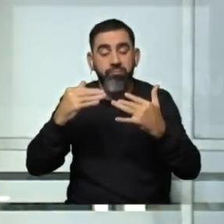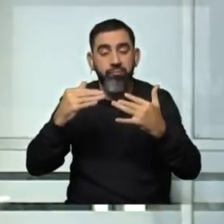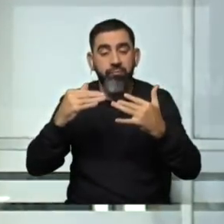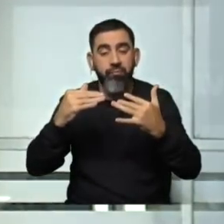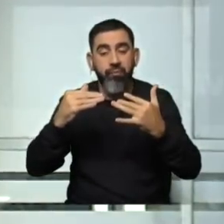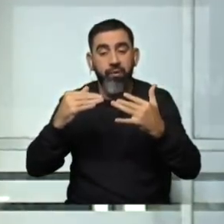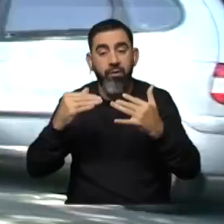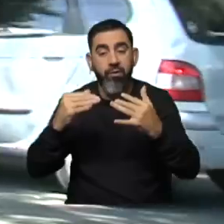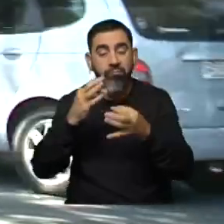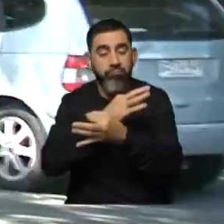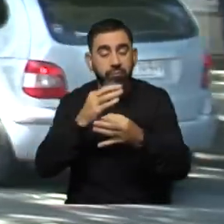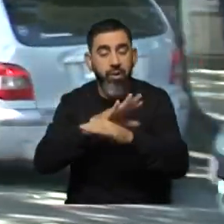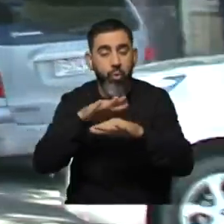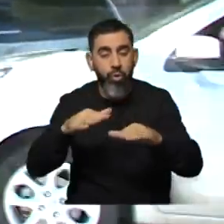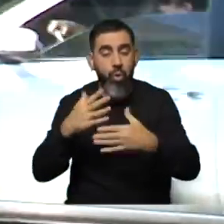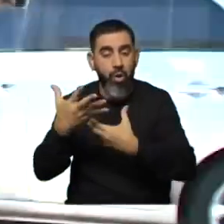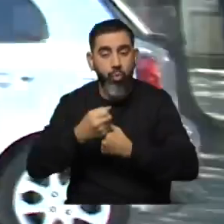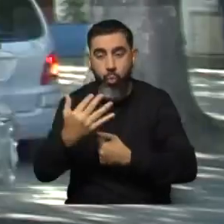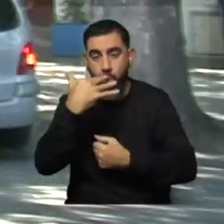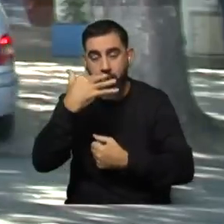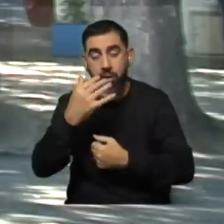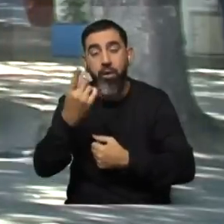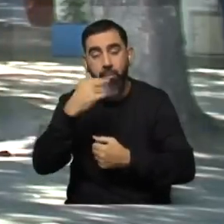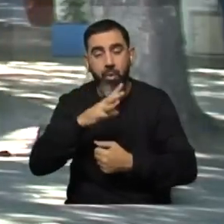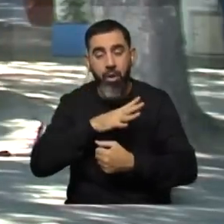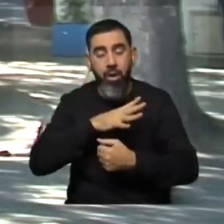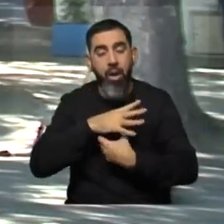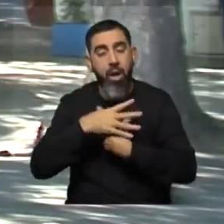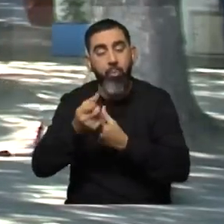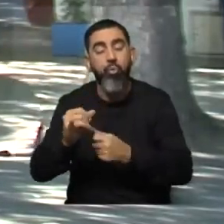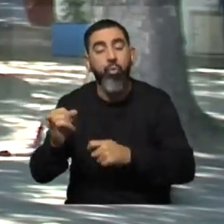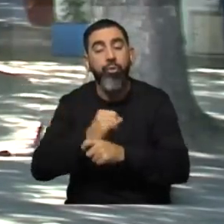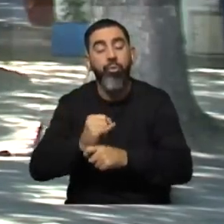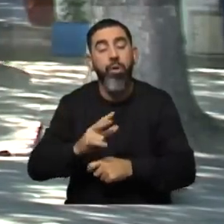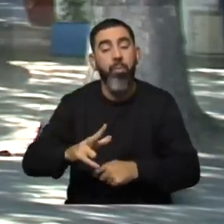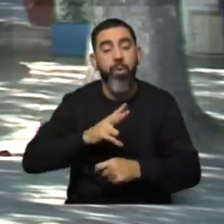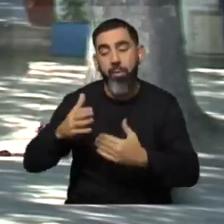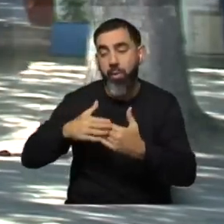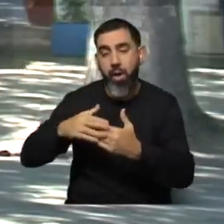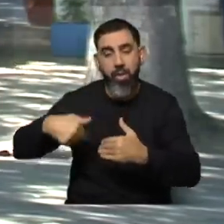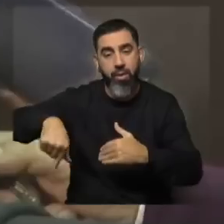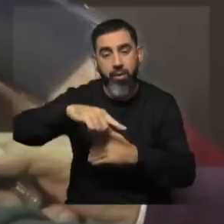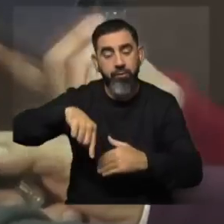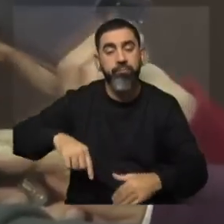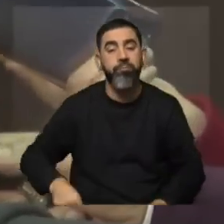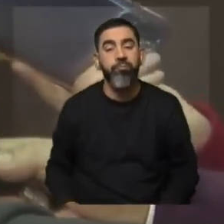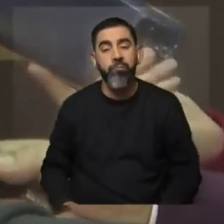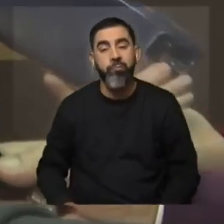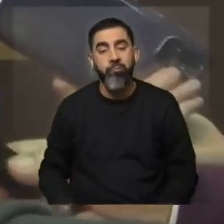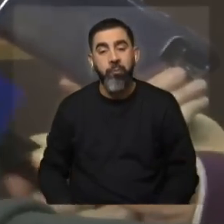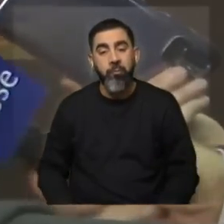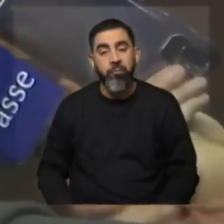en forma efectiva a los niños pero tenemos backup instituciones privadas aquí en el área metropolitana la medida